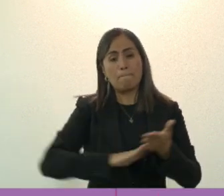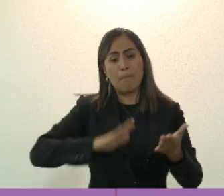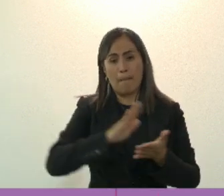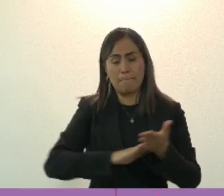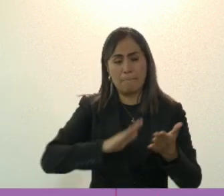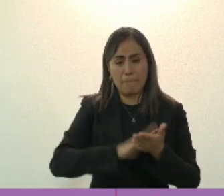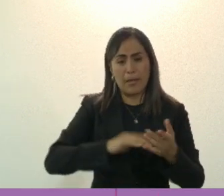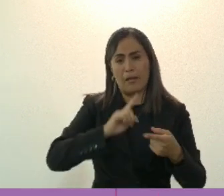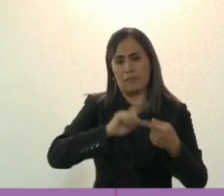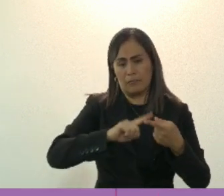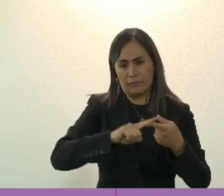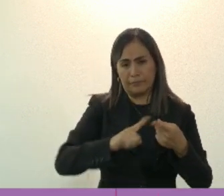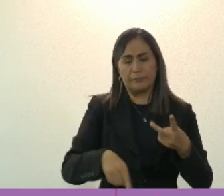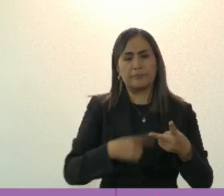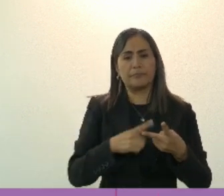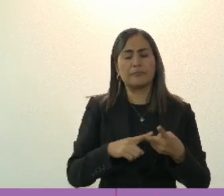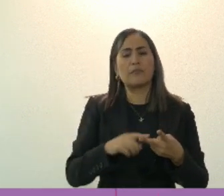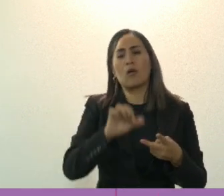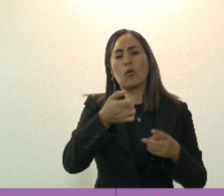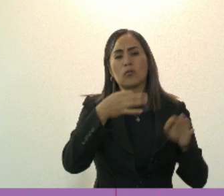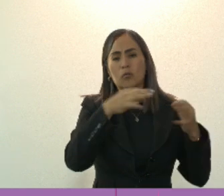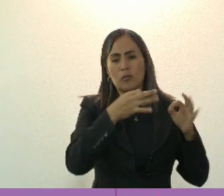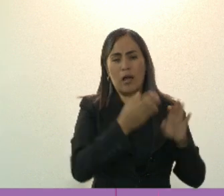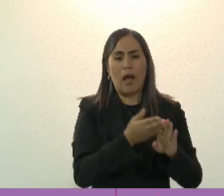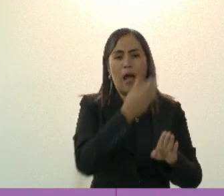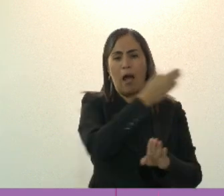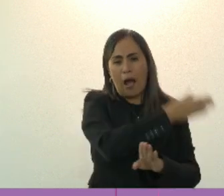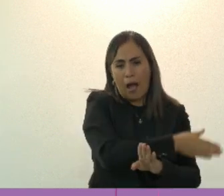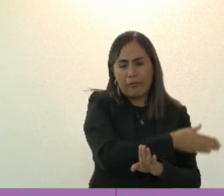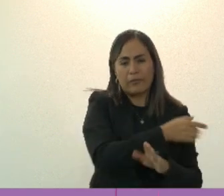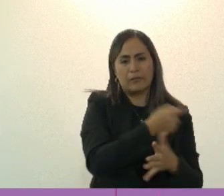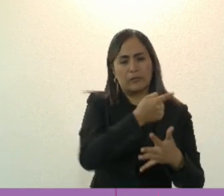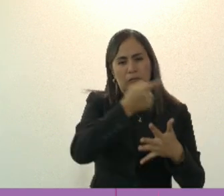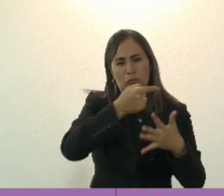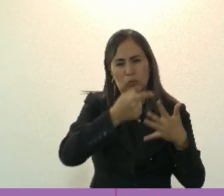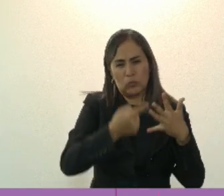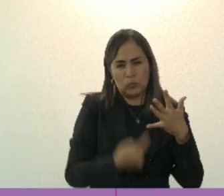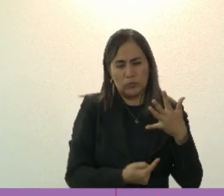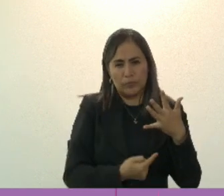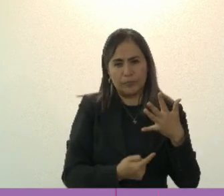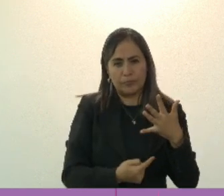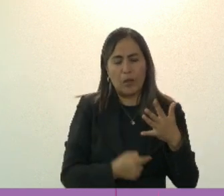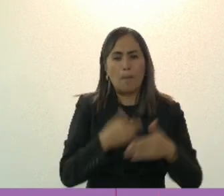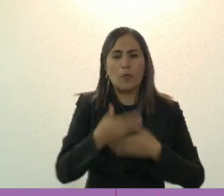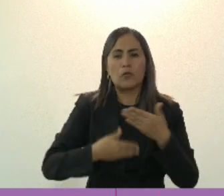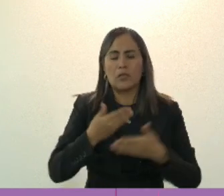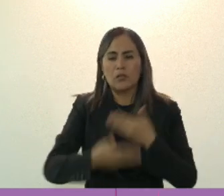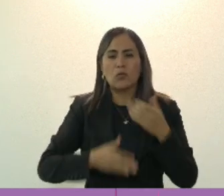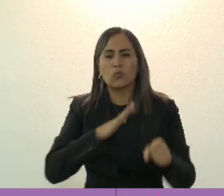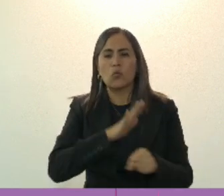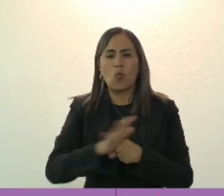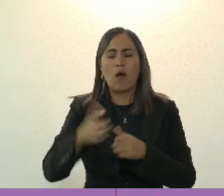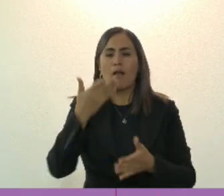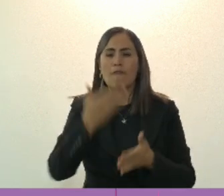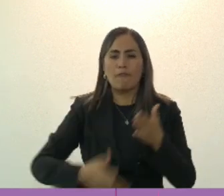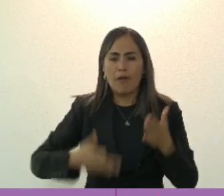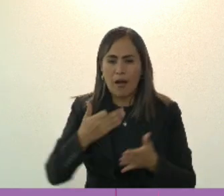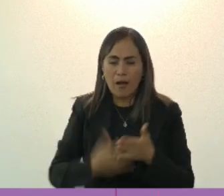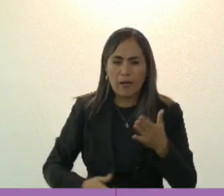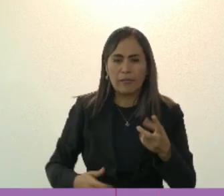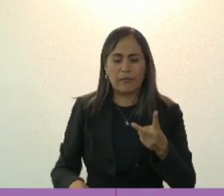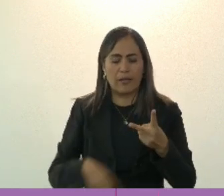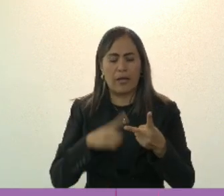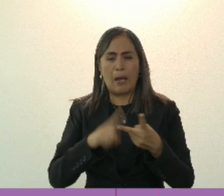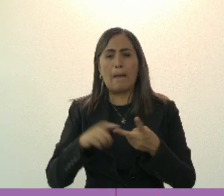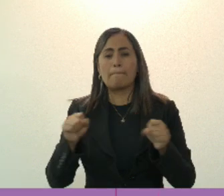referencia, debe haber documentos de antecedentes de todos esos procesos, procedimientos y de